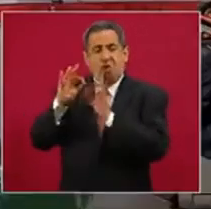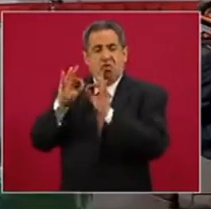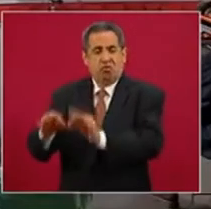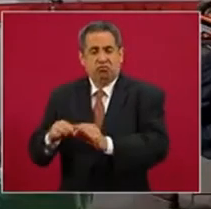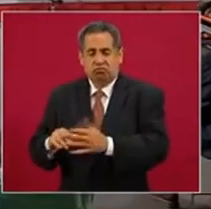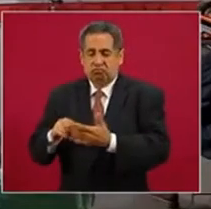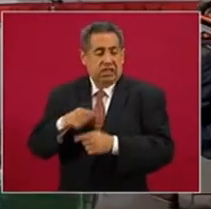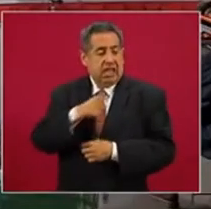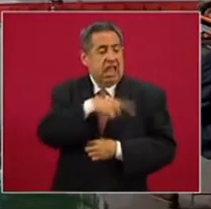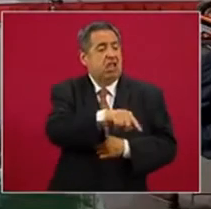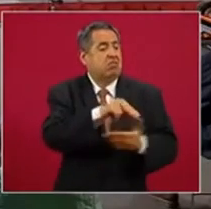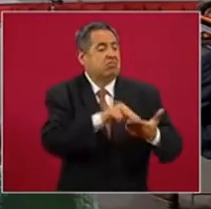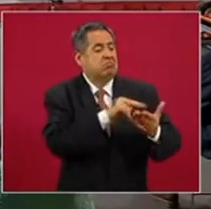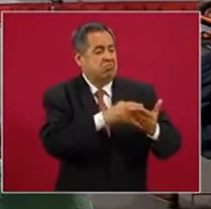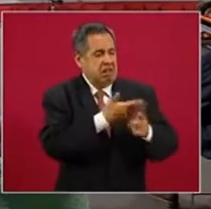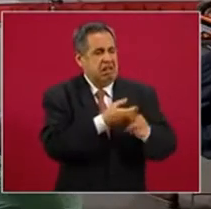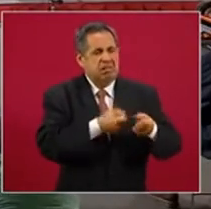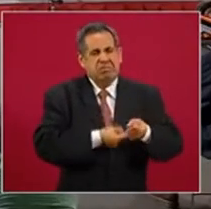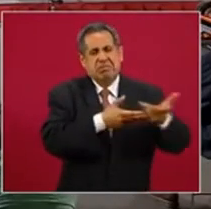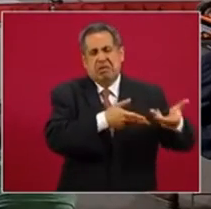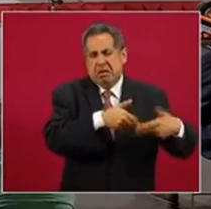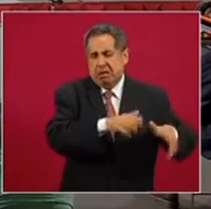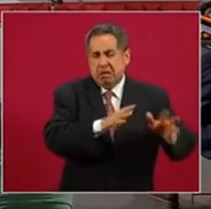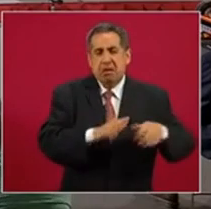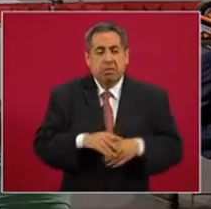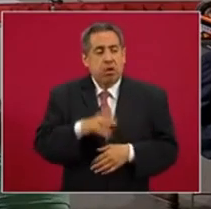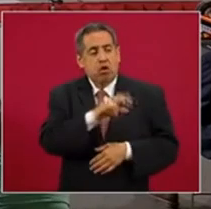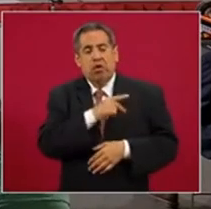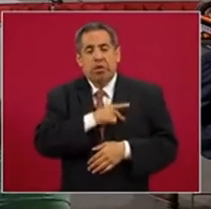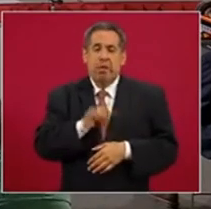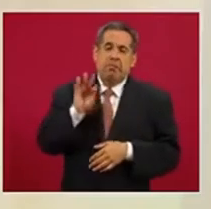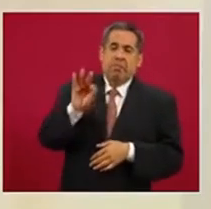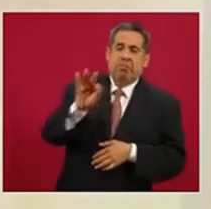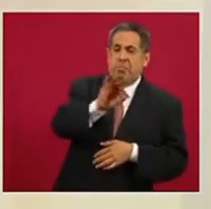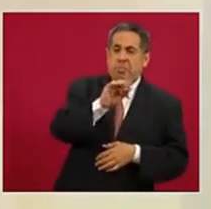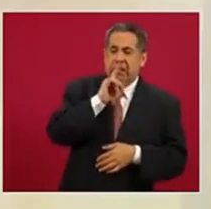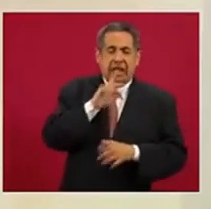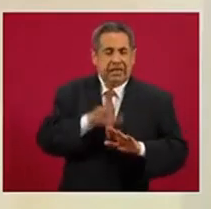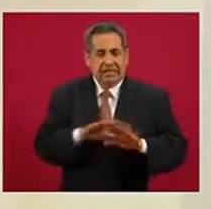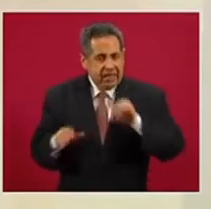comentado hablen con plena libertad y que no pretendan callar a nadie